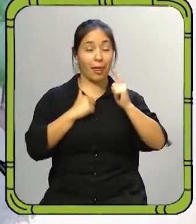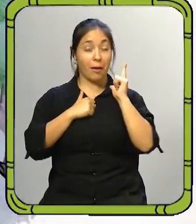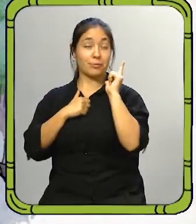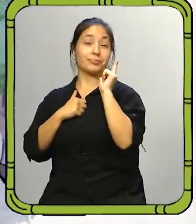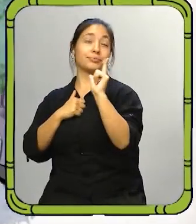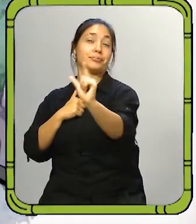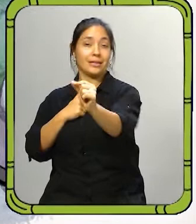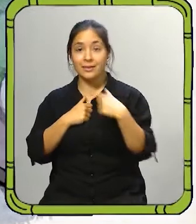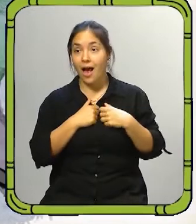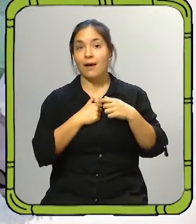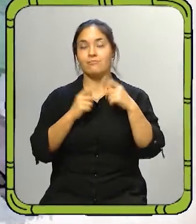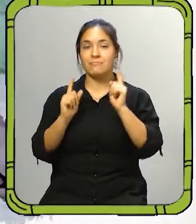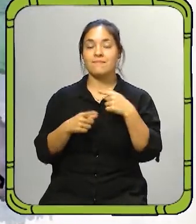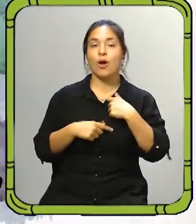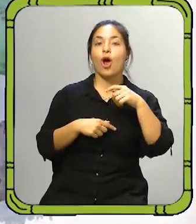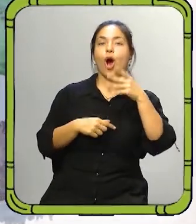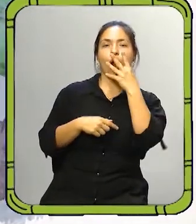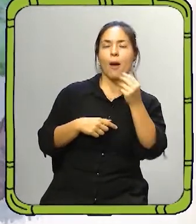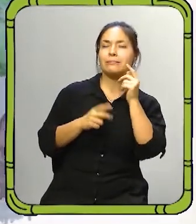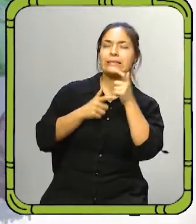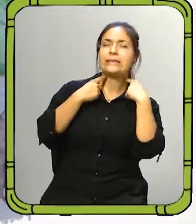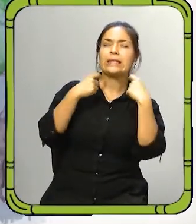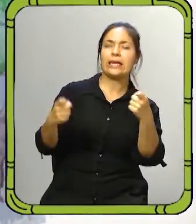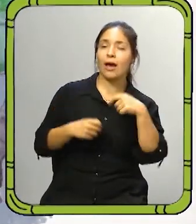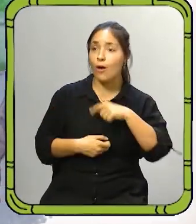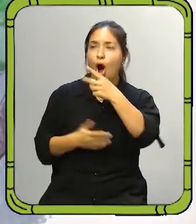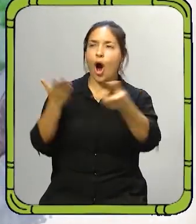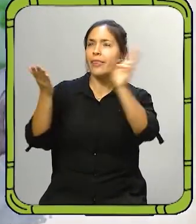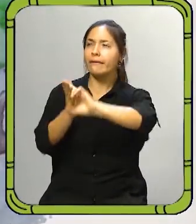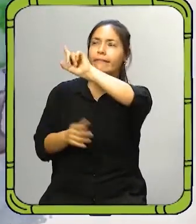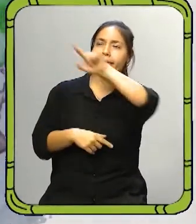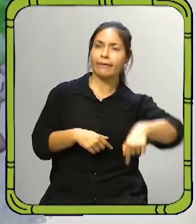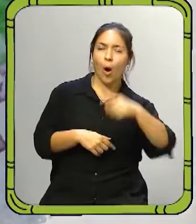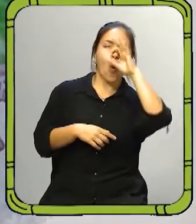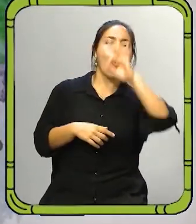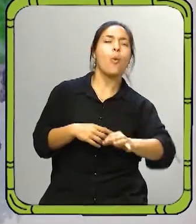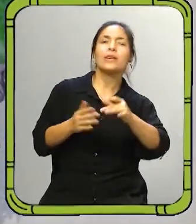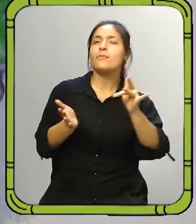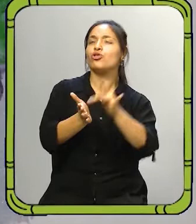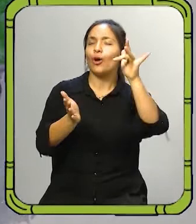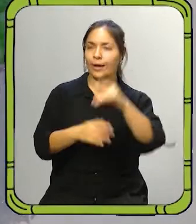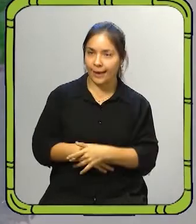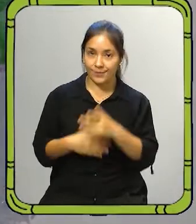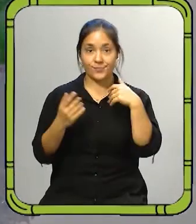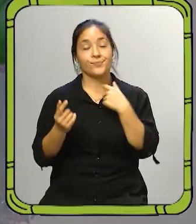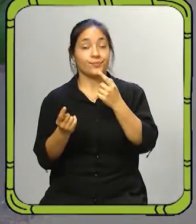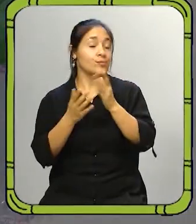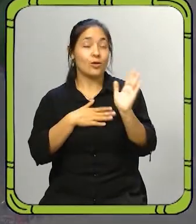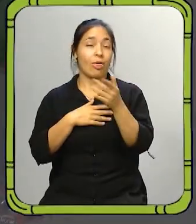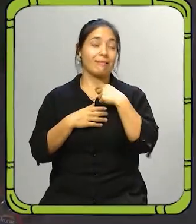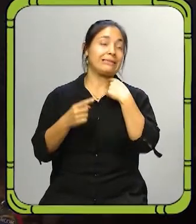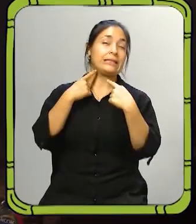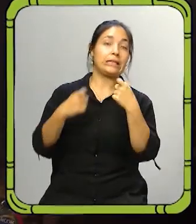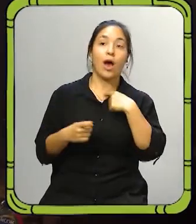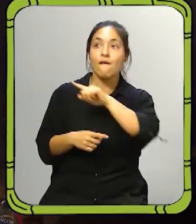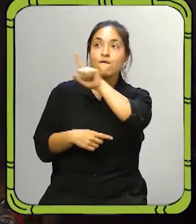Acape podía escuchar las voces de los lobitos. Si te vemos otra vez por estos pagos, será tu último paseo, Caperucita. Sí, sí, sí, los otros, ni se te ocurra